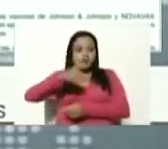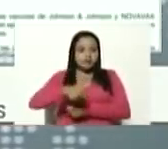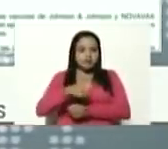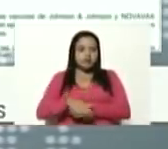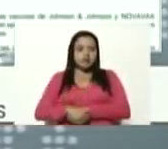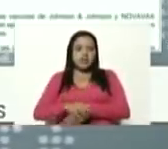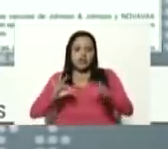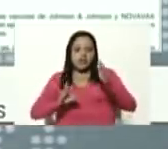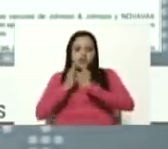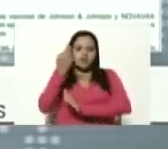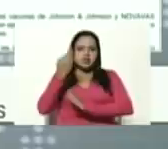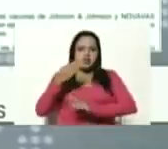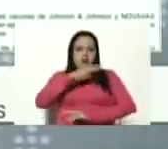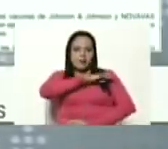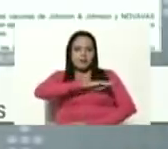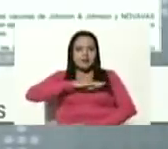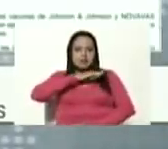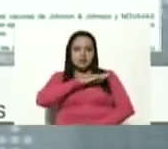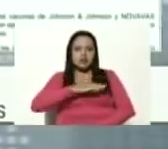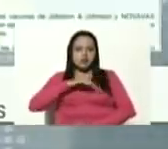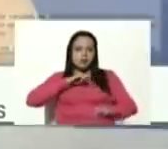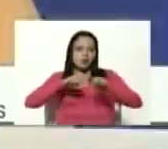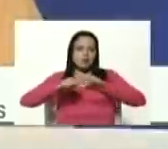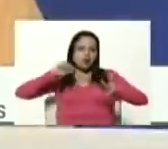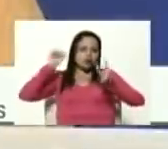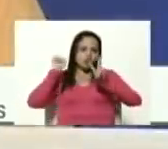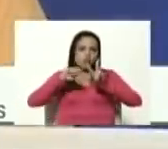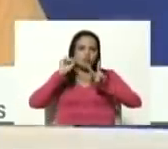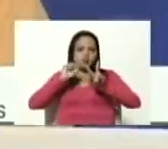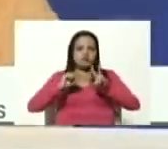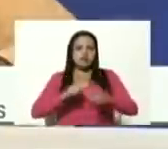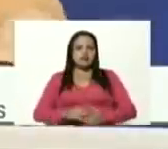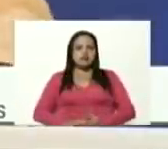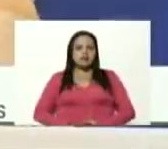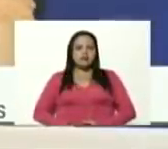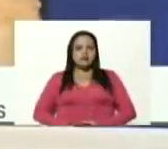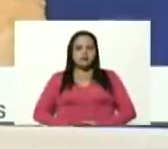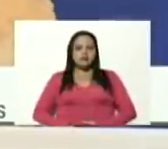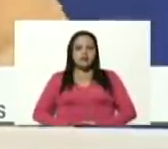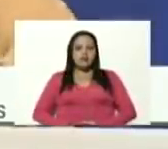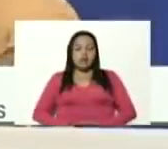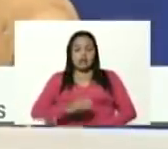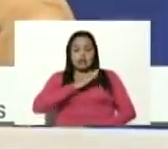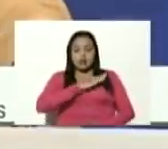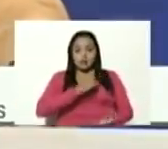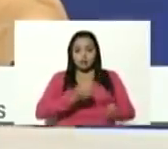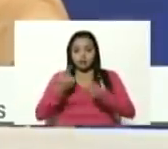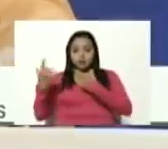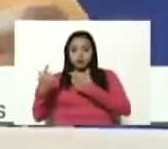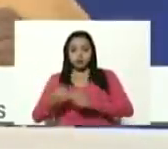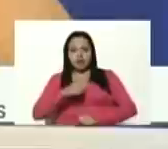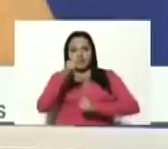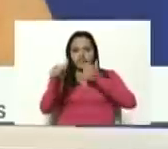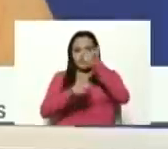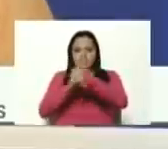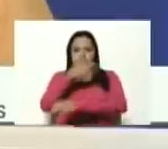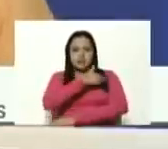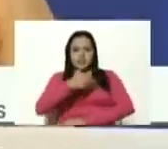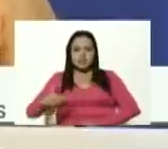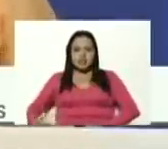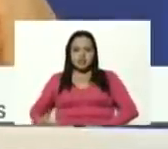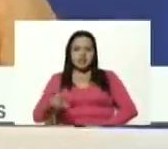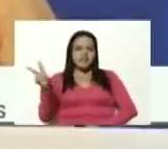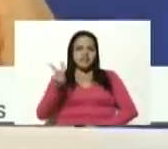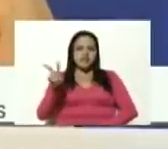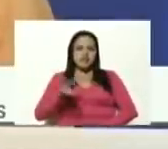la fundación de la misión del movimiento Somos Venezuela. Tenemos por allá a la vicepresidenta de la